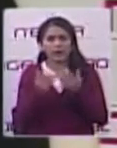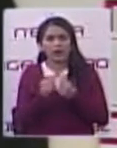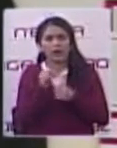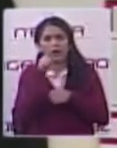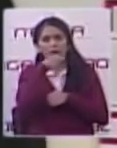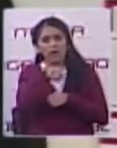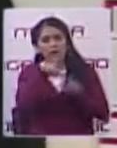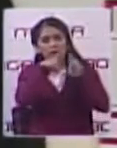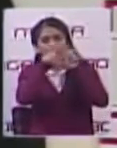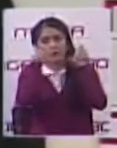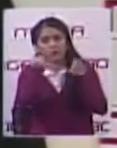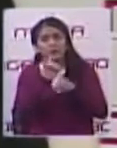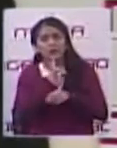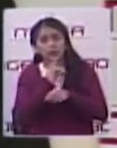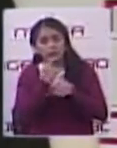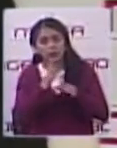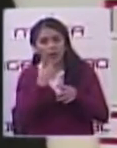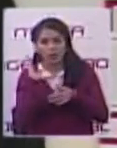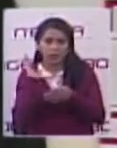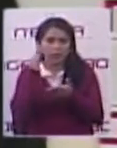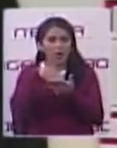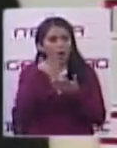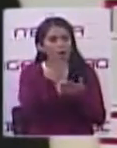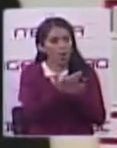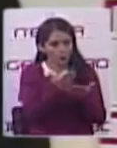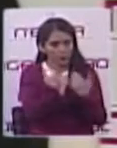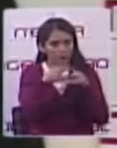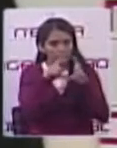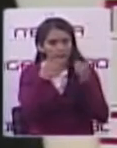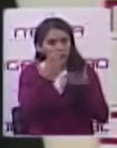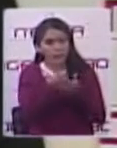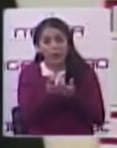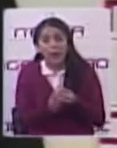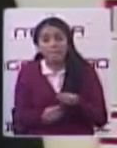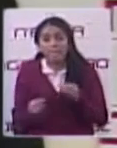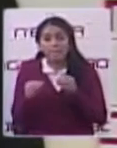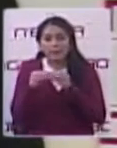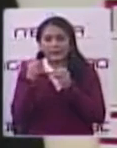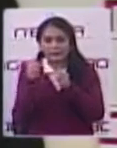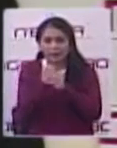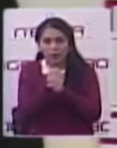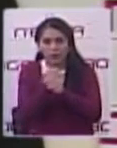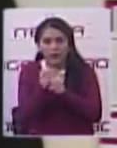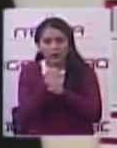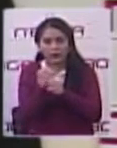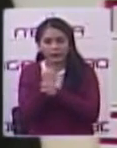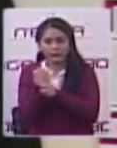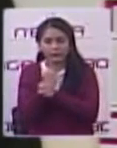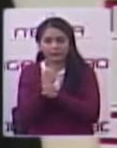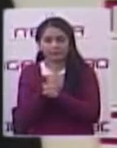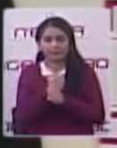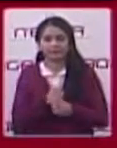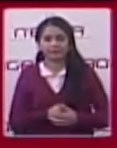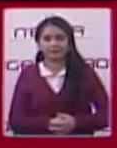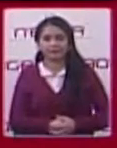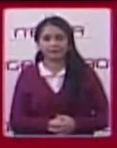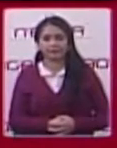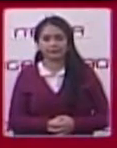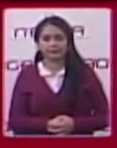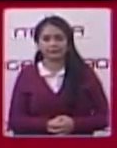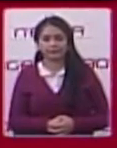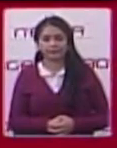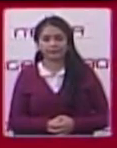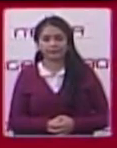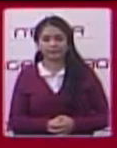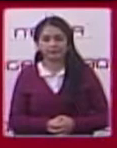están operativas en los Estados Unidos y de esa forma generar este movimiento positivo para la economía. La bolsa